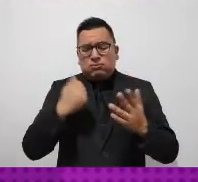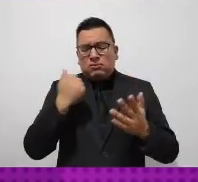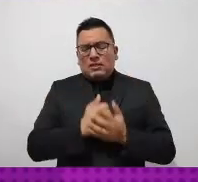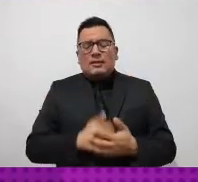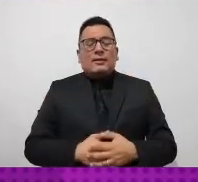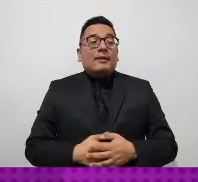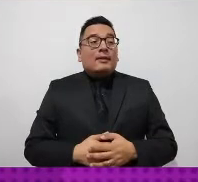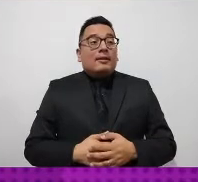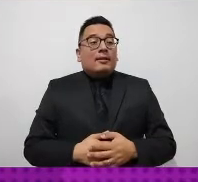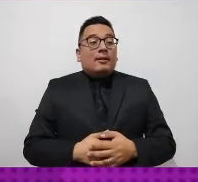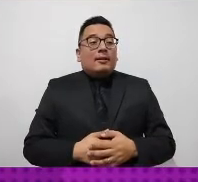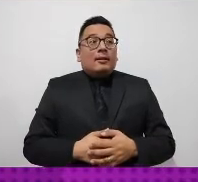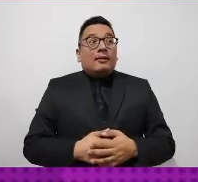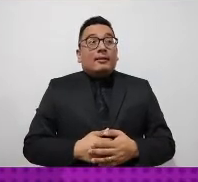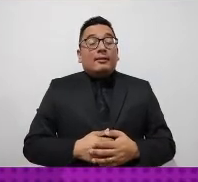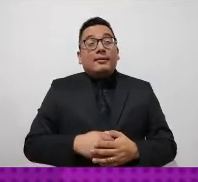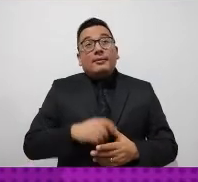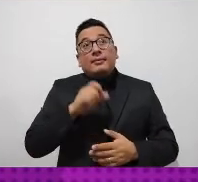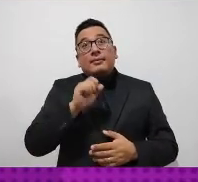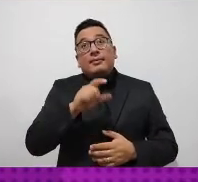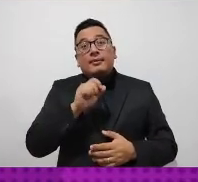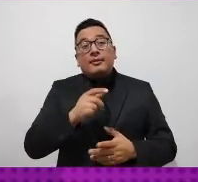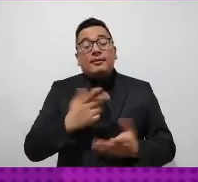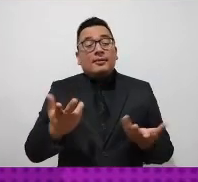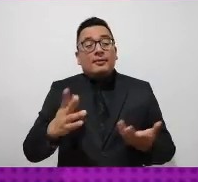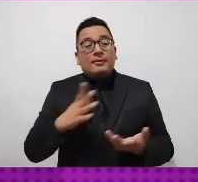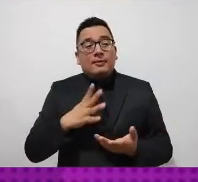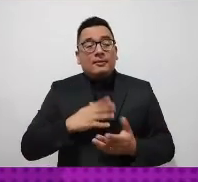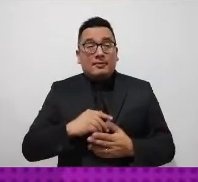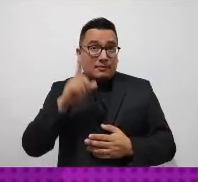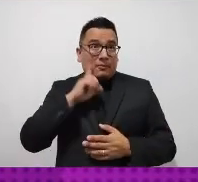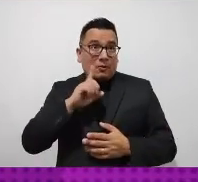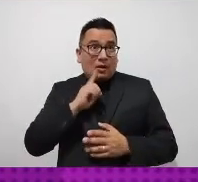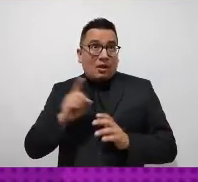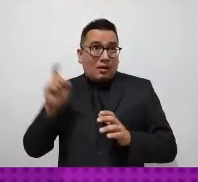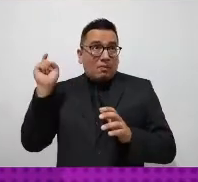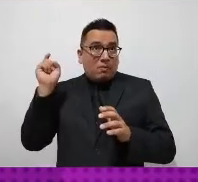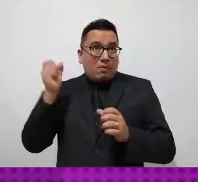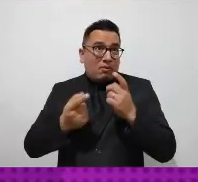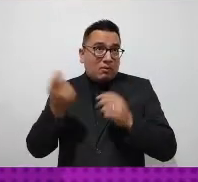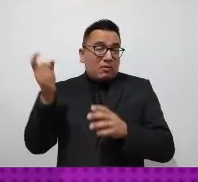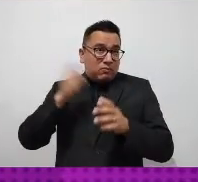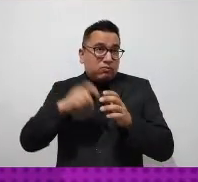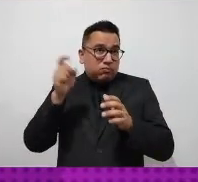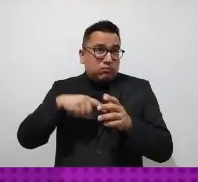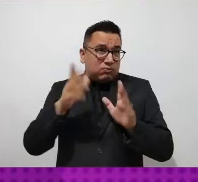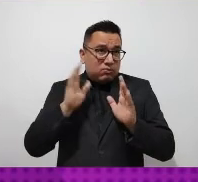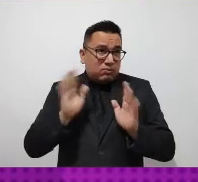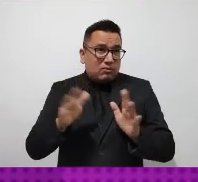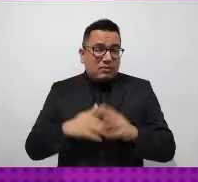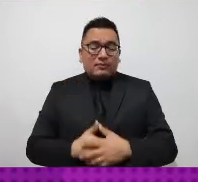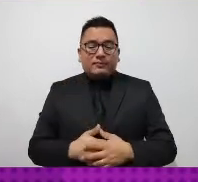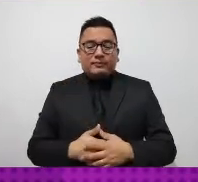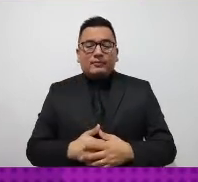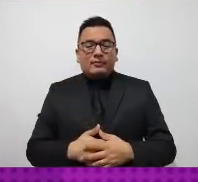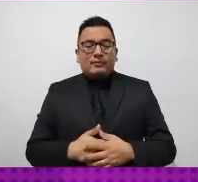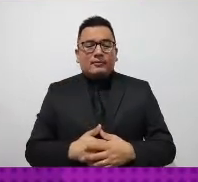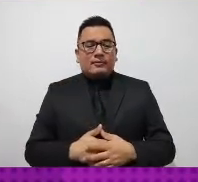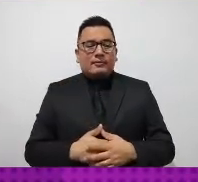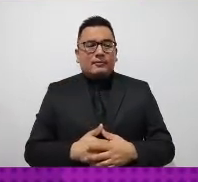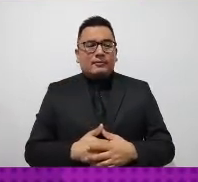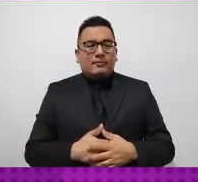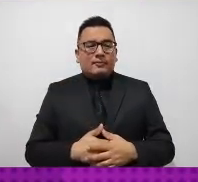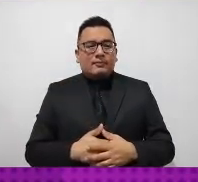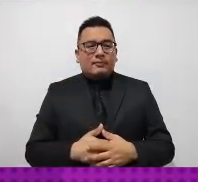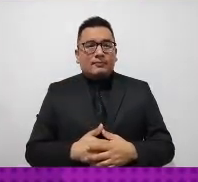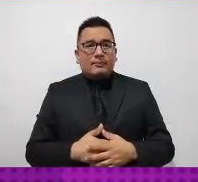municipios ya visitados, ya inclusive con mujeres adscritas o adheridas a esta red de mujeres electas.